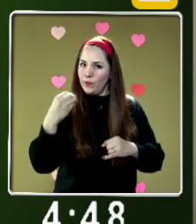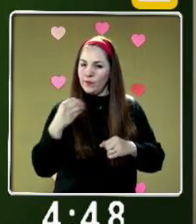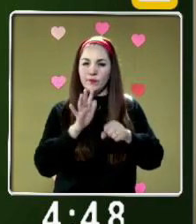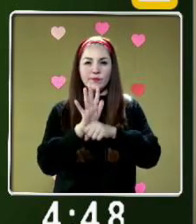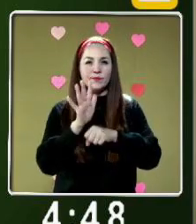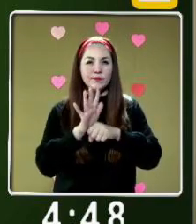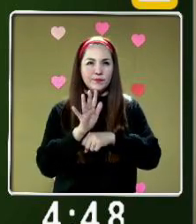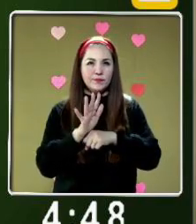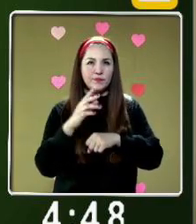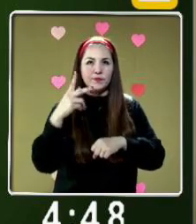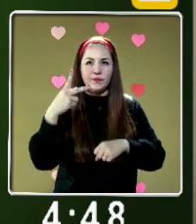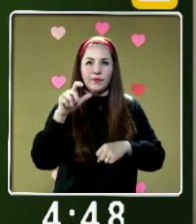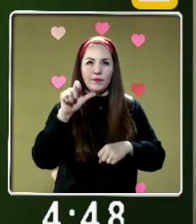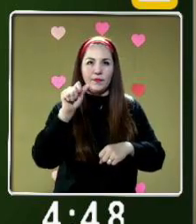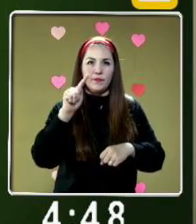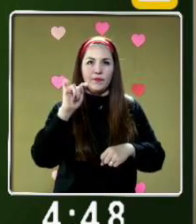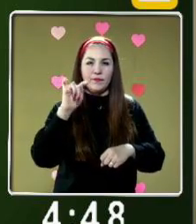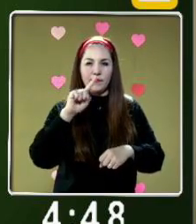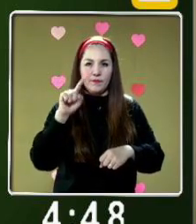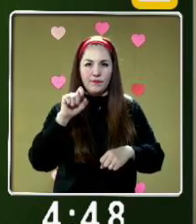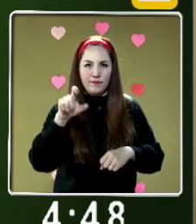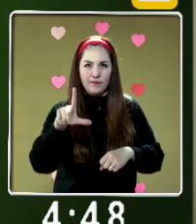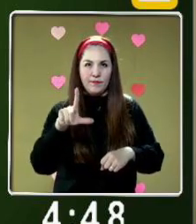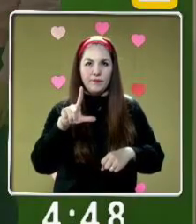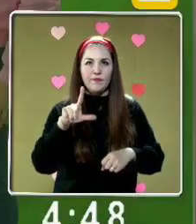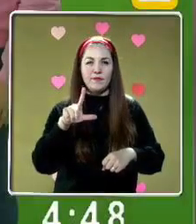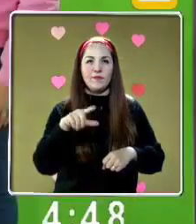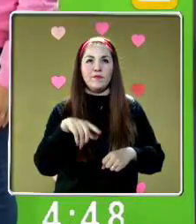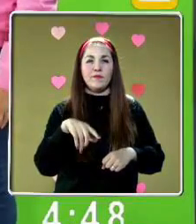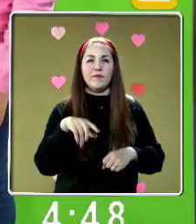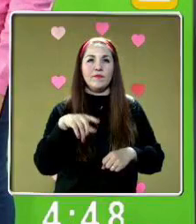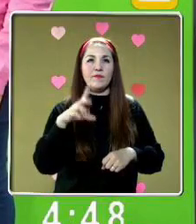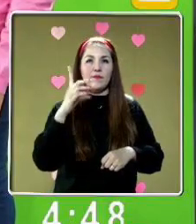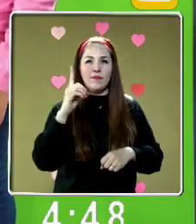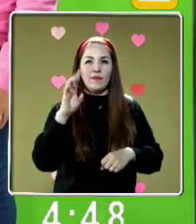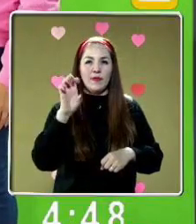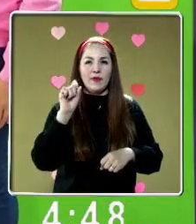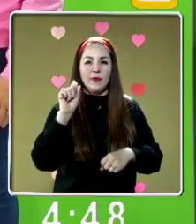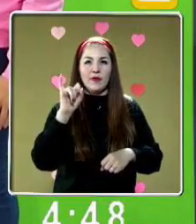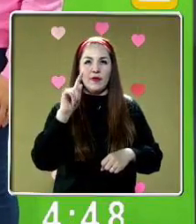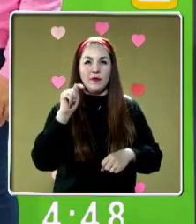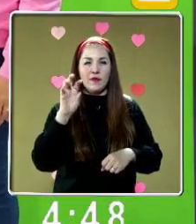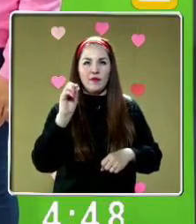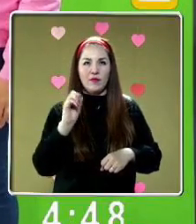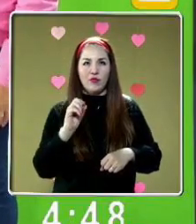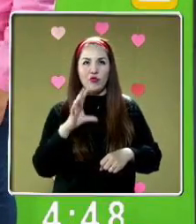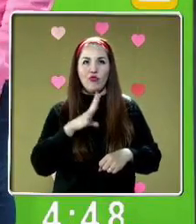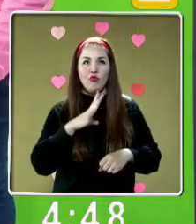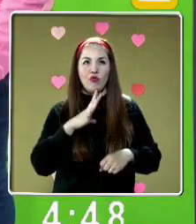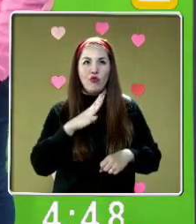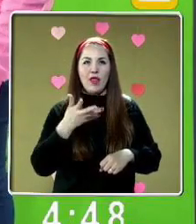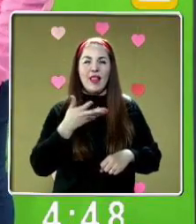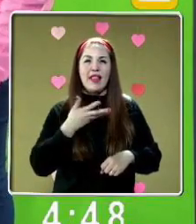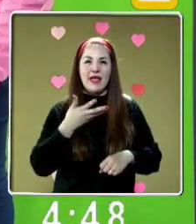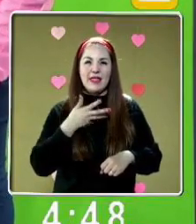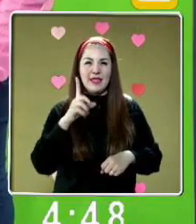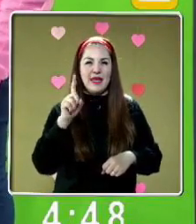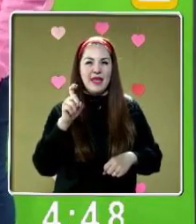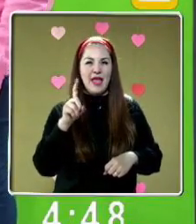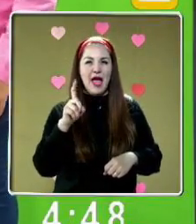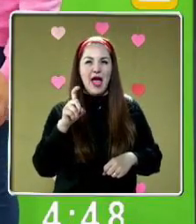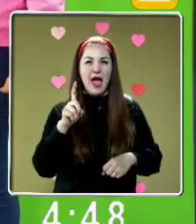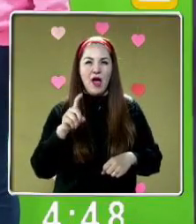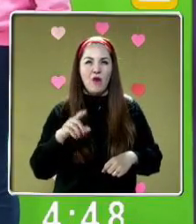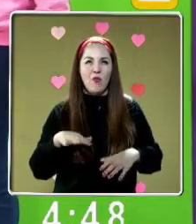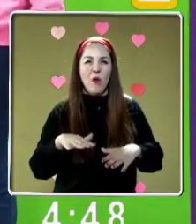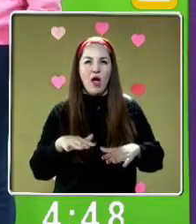maestra? ¿Pastizal, desierto o estuario? Yo ya descarté una, maestra, porque una de ellas es muy característica, que es la que tiene agua. Si